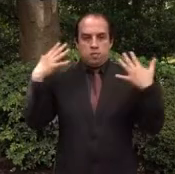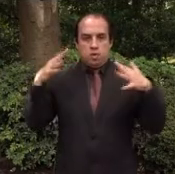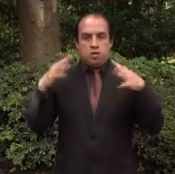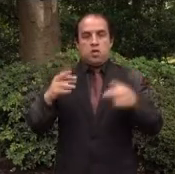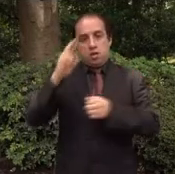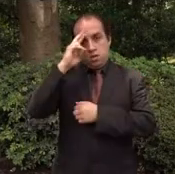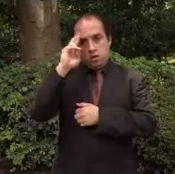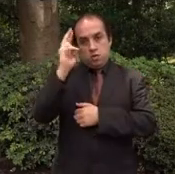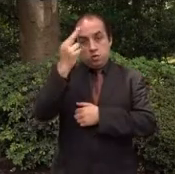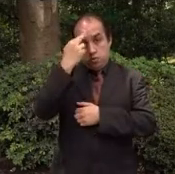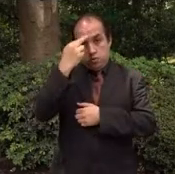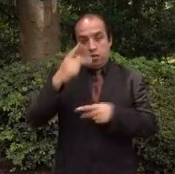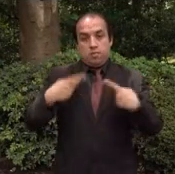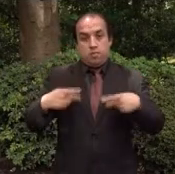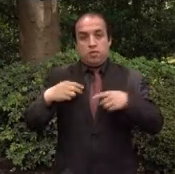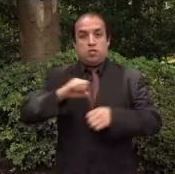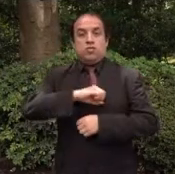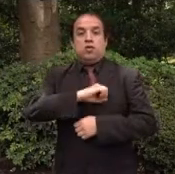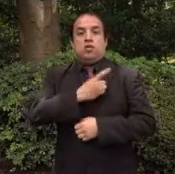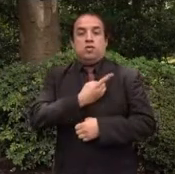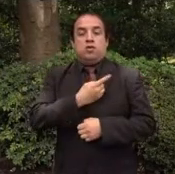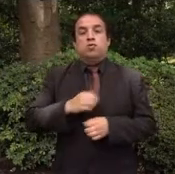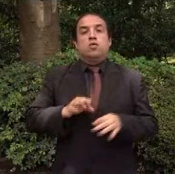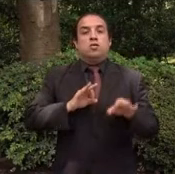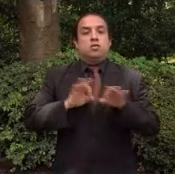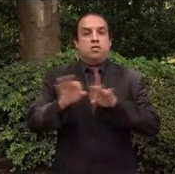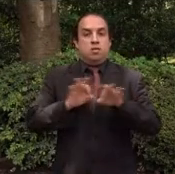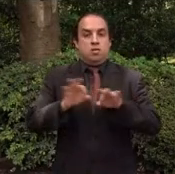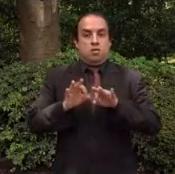luchando arduamente en los hospitales de nuestro país.